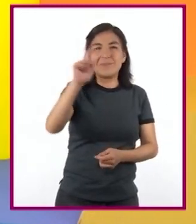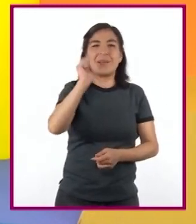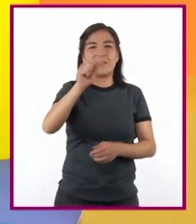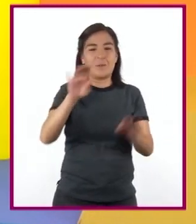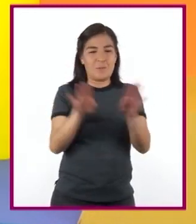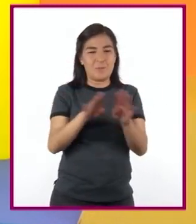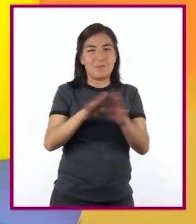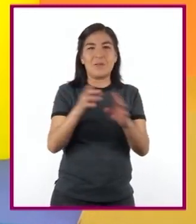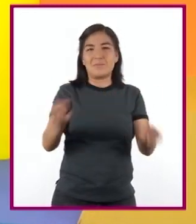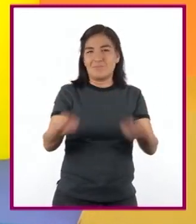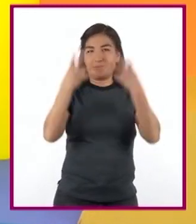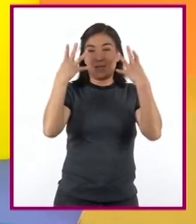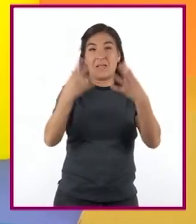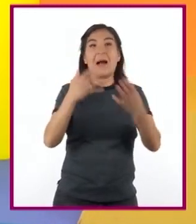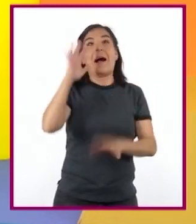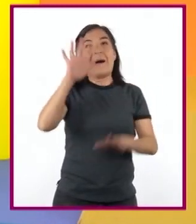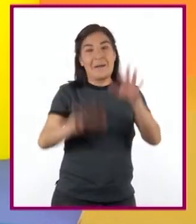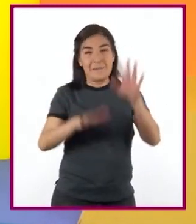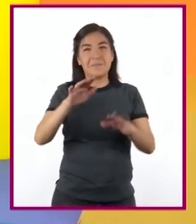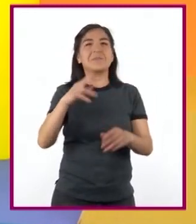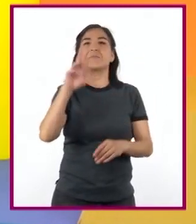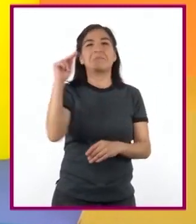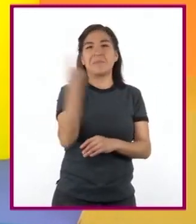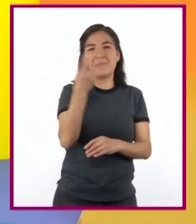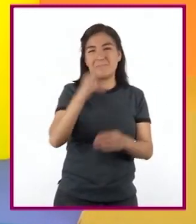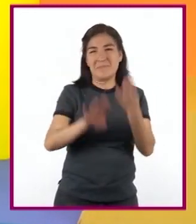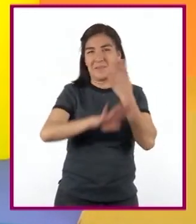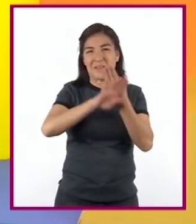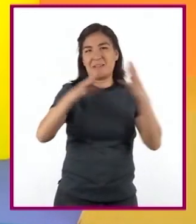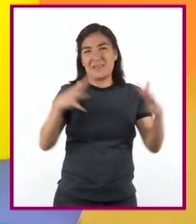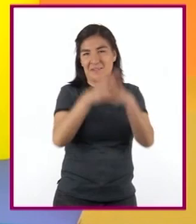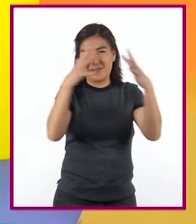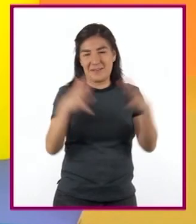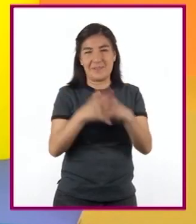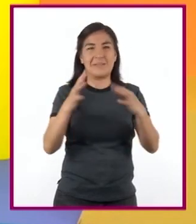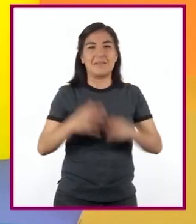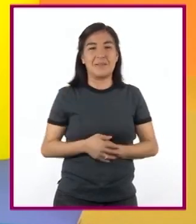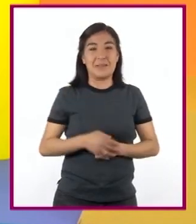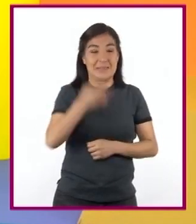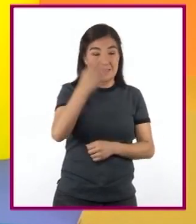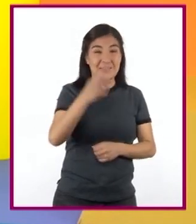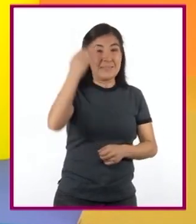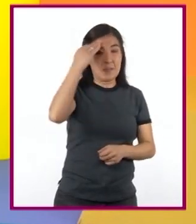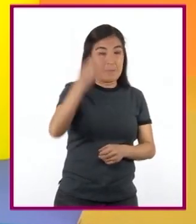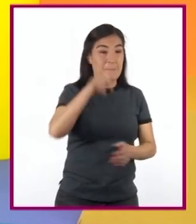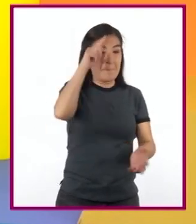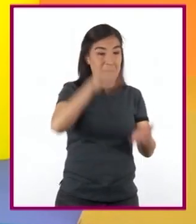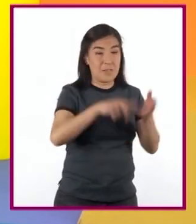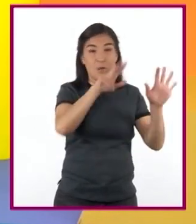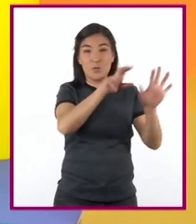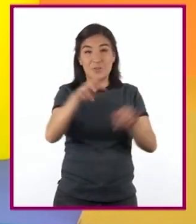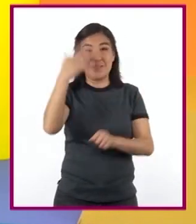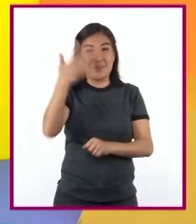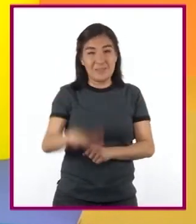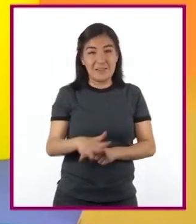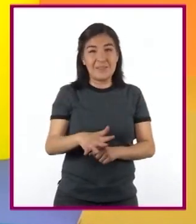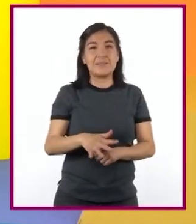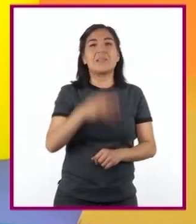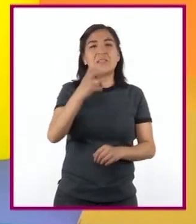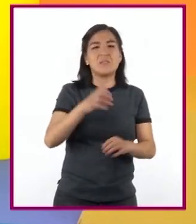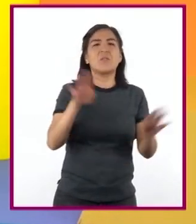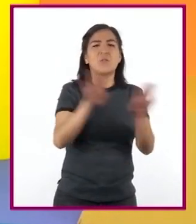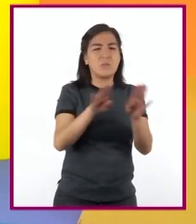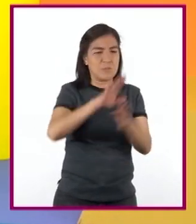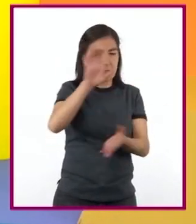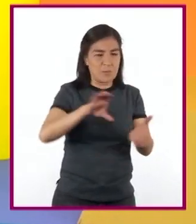lugares la guerra fue inevitable. A lo largo de la década de 1810, las colonias iniciaron